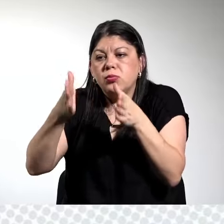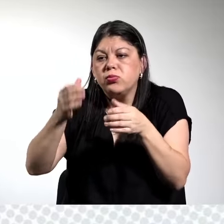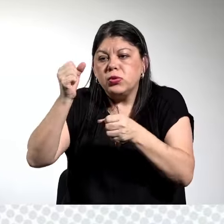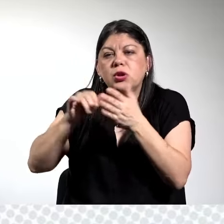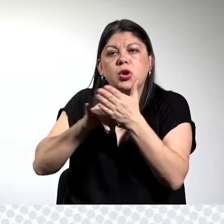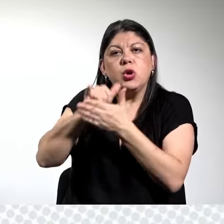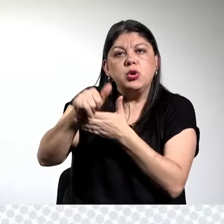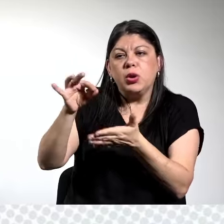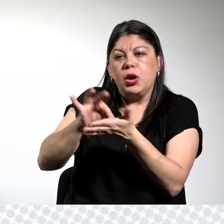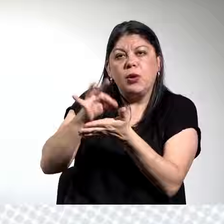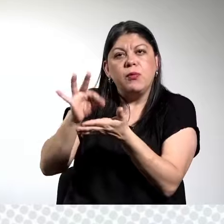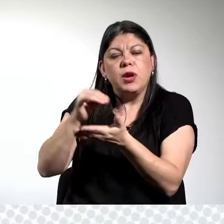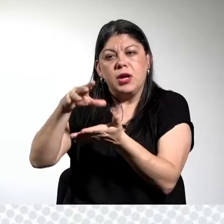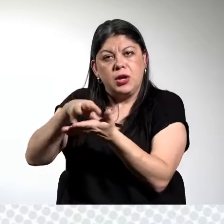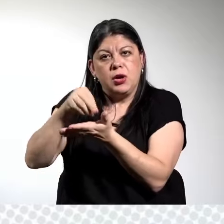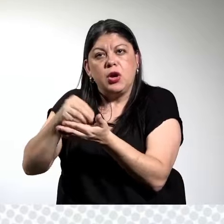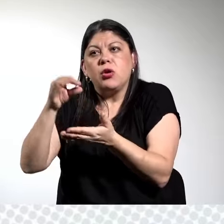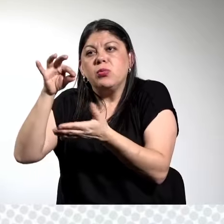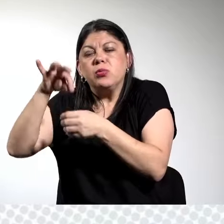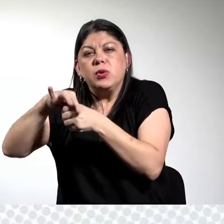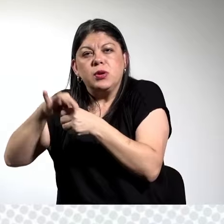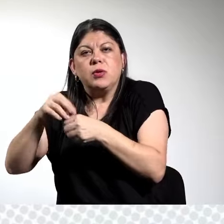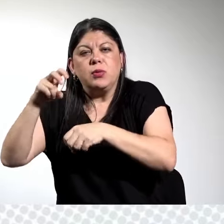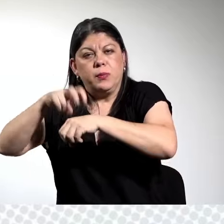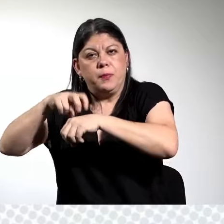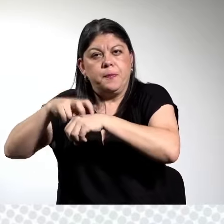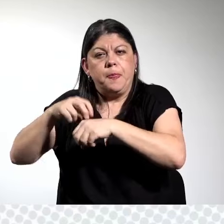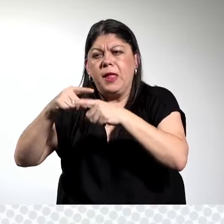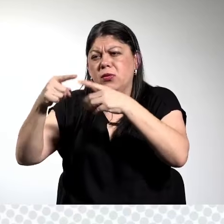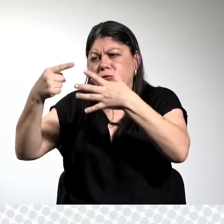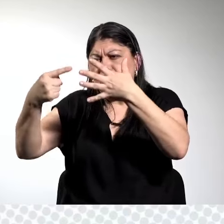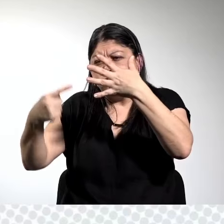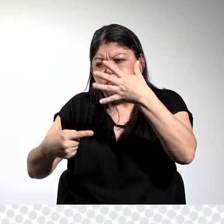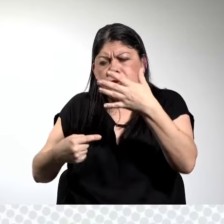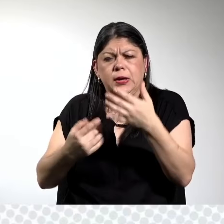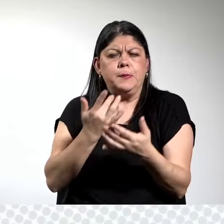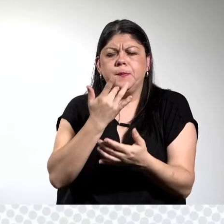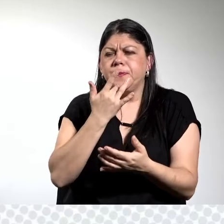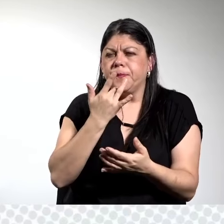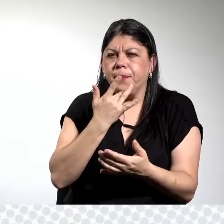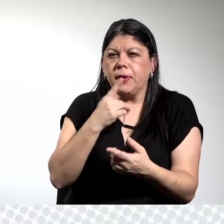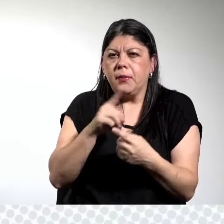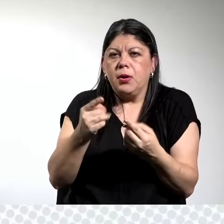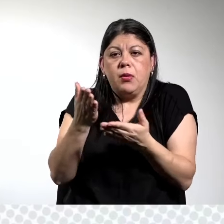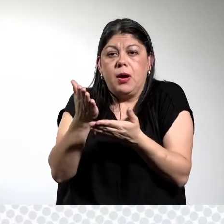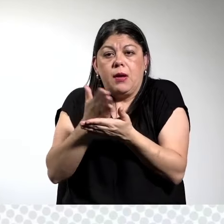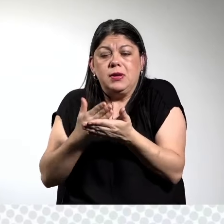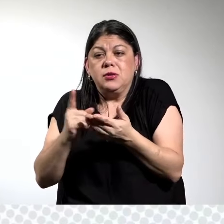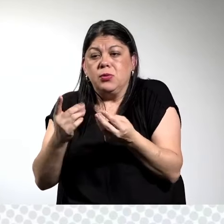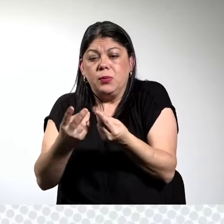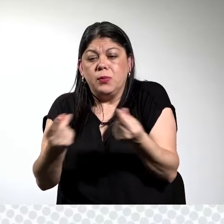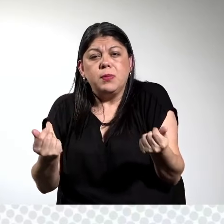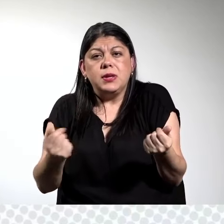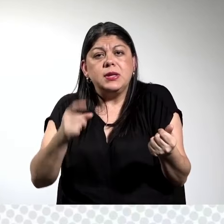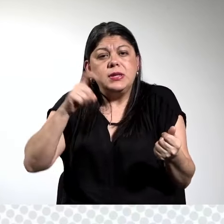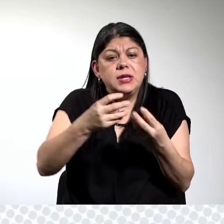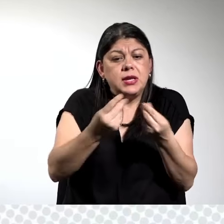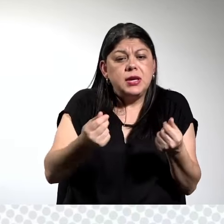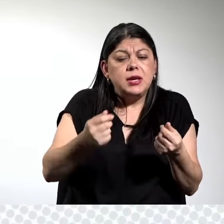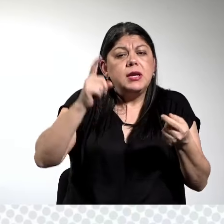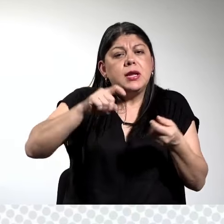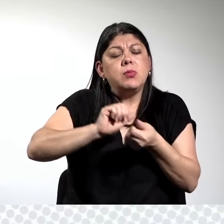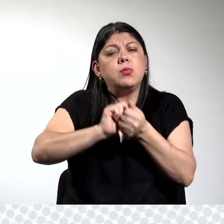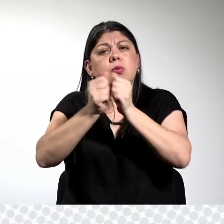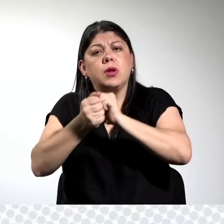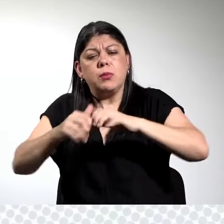yuca, cultivando frijoles, cultivando arroz, cultivando papa, cultivando un montón de cosas deliciosas que muchas veces que no tienen tierra para hacerlo. Si revertimos eso,